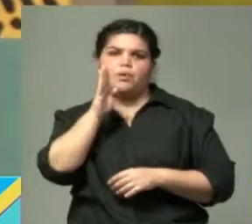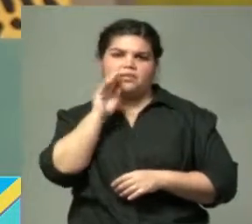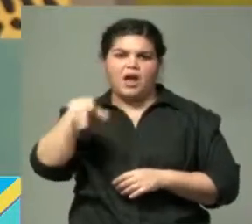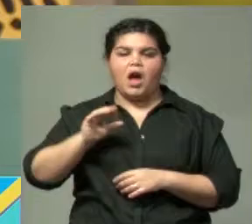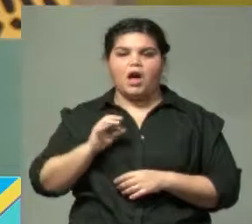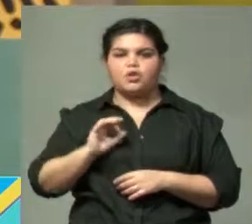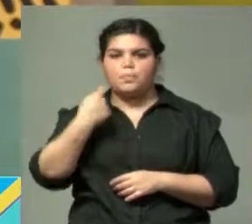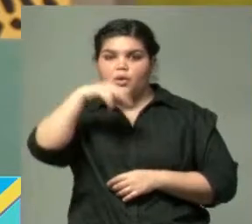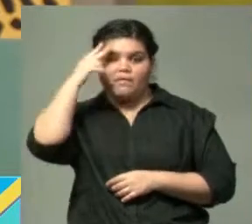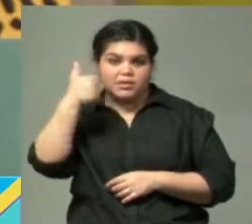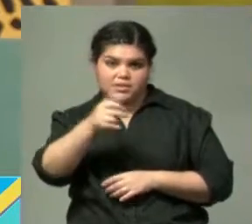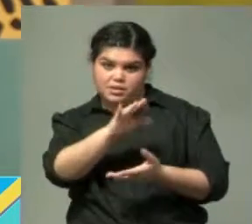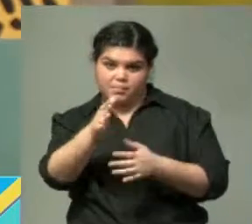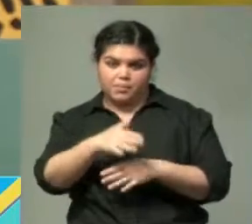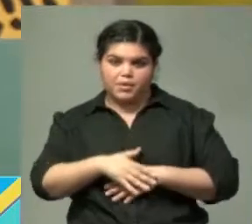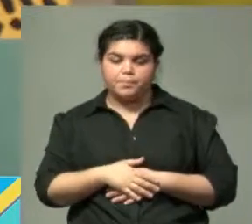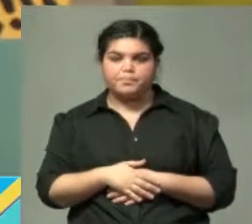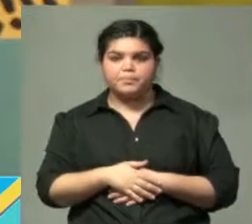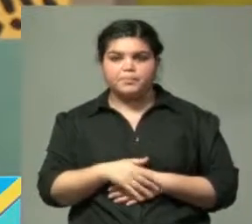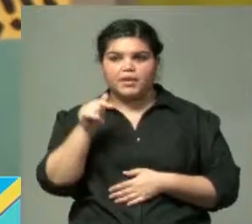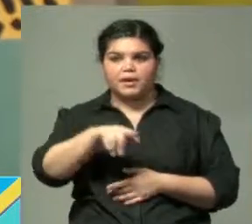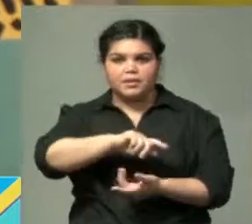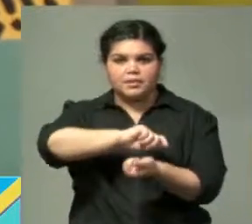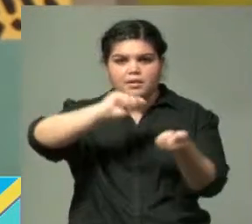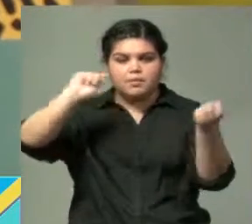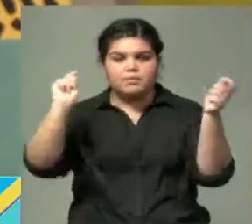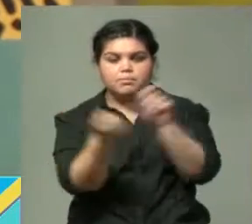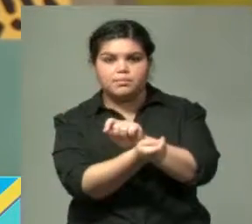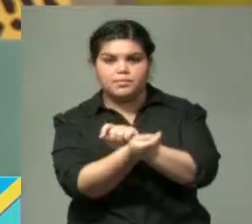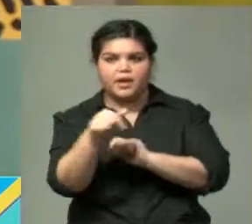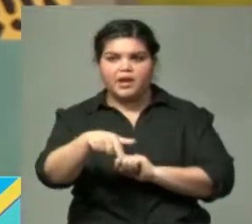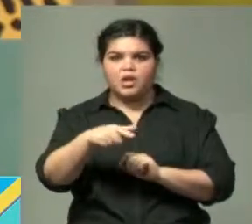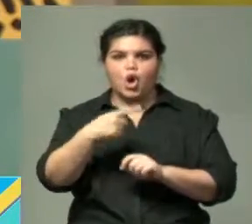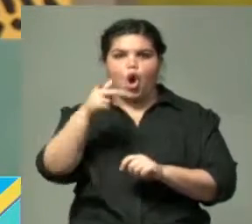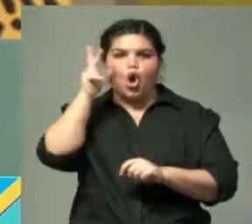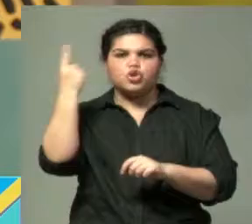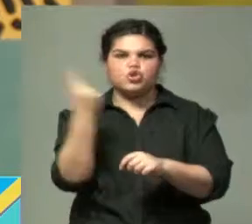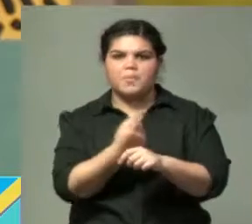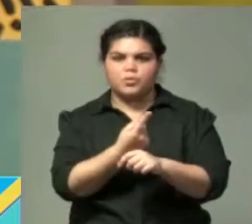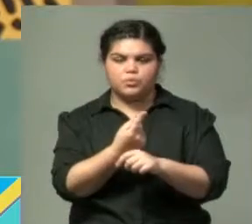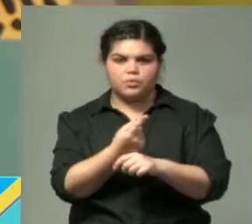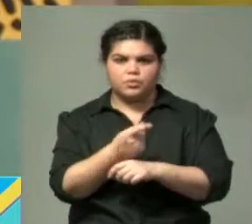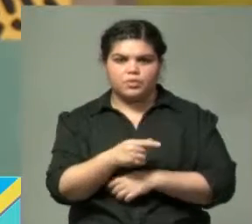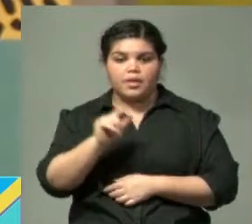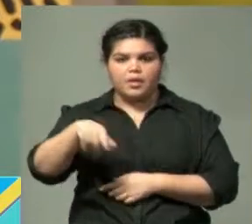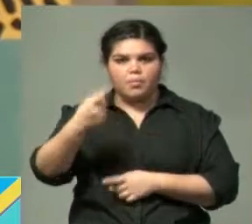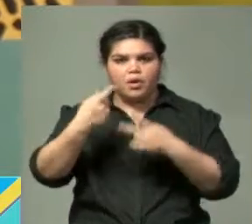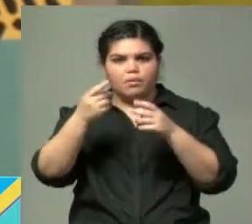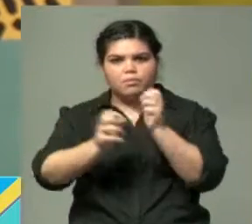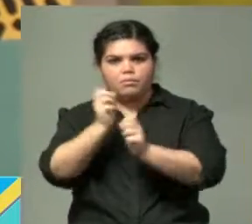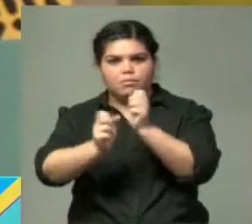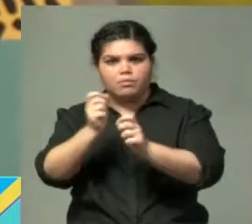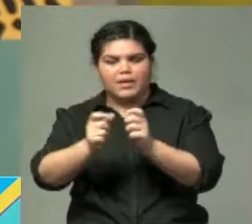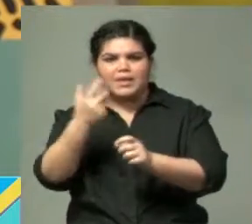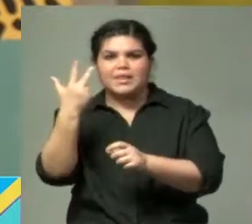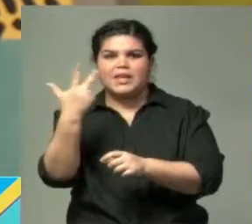60. Gran transformación, pasamos a tener 8 minutos. Con la mayor mecanización, 3 minutos. Claro.